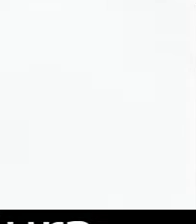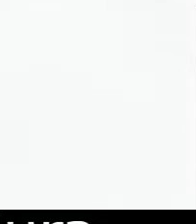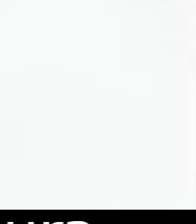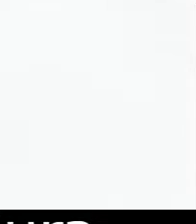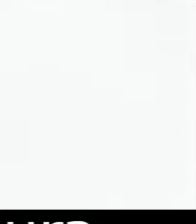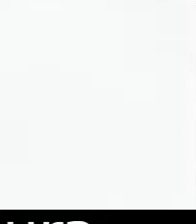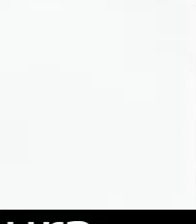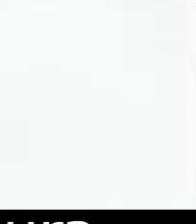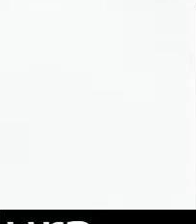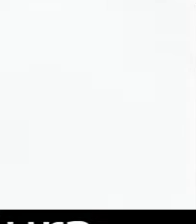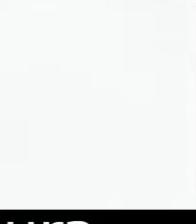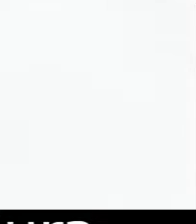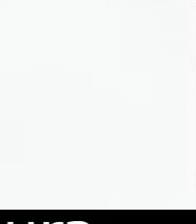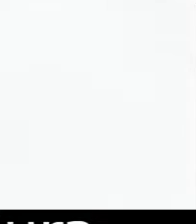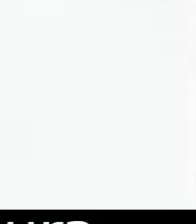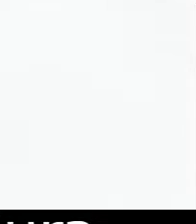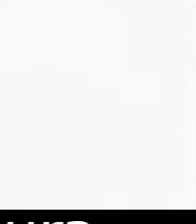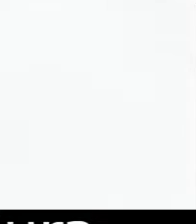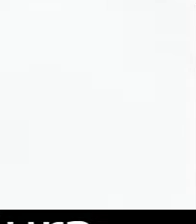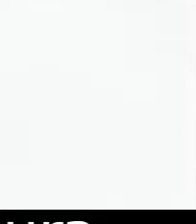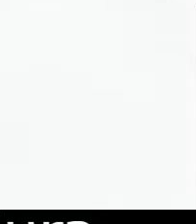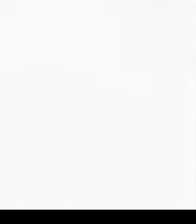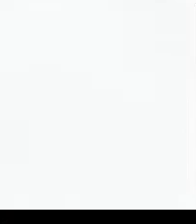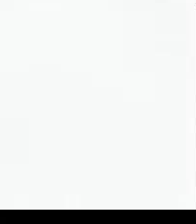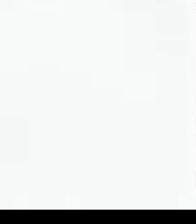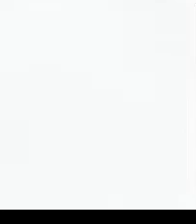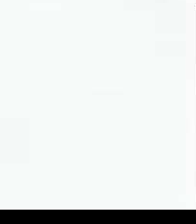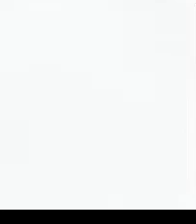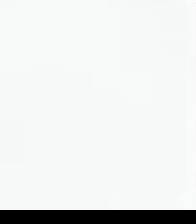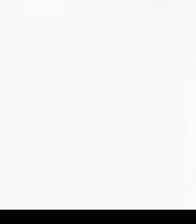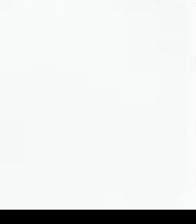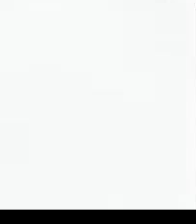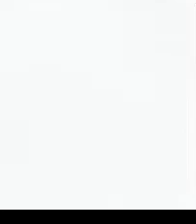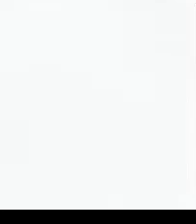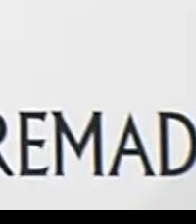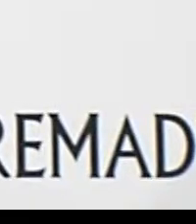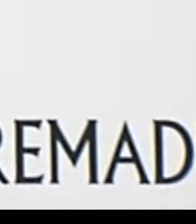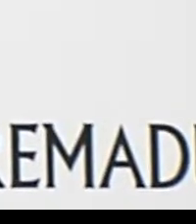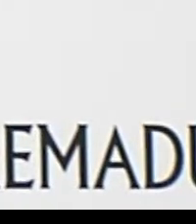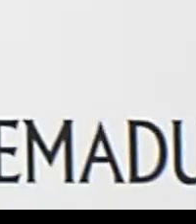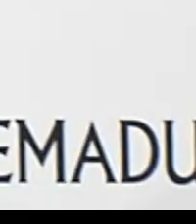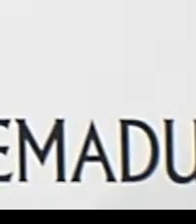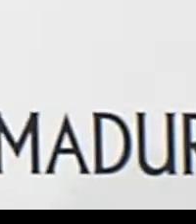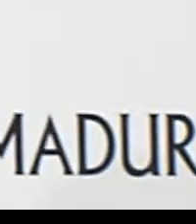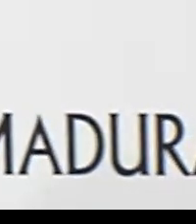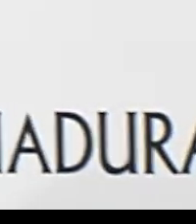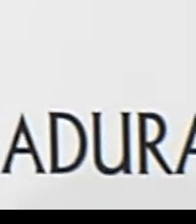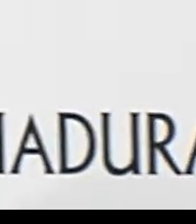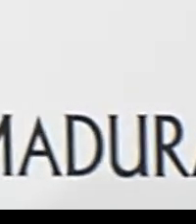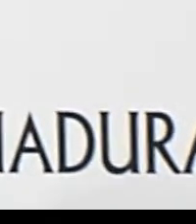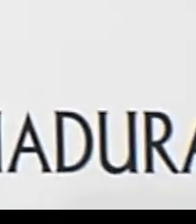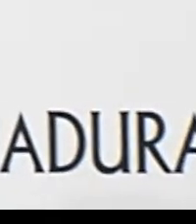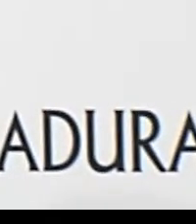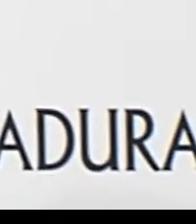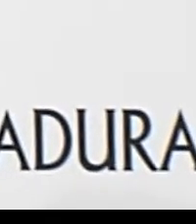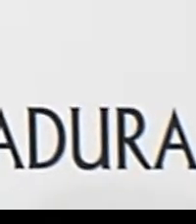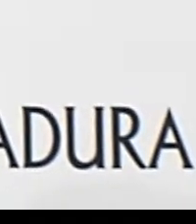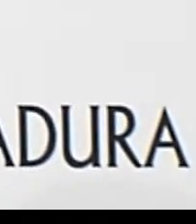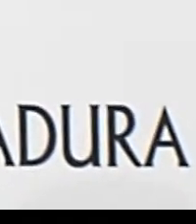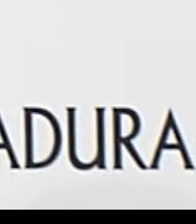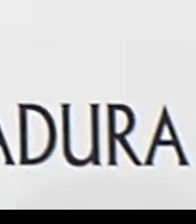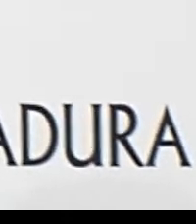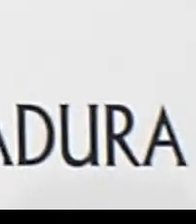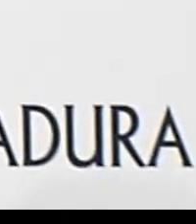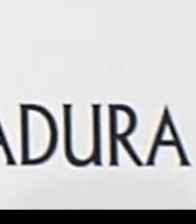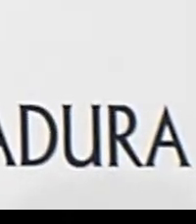Buenos días. Buenos días. Cuando queráis, ¿estamos ya? Bueno, gracias por acompañarnos, como siempre, a la rueda